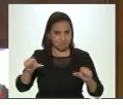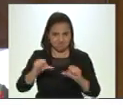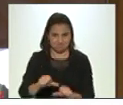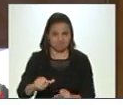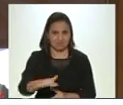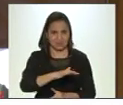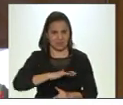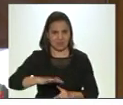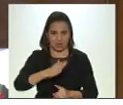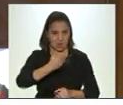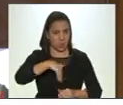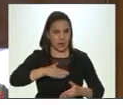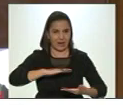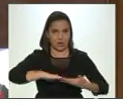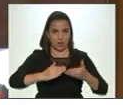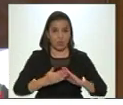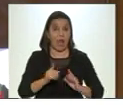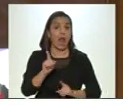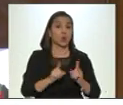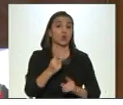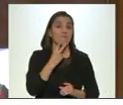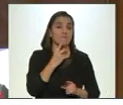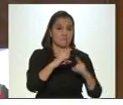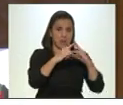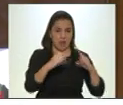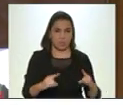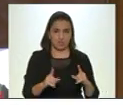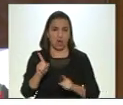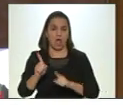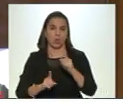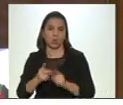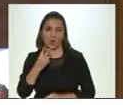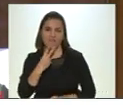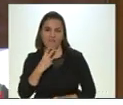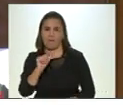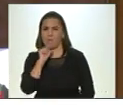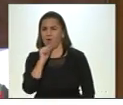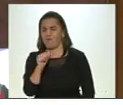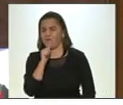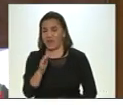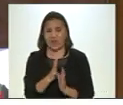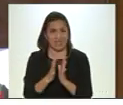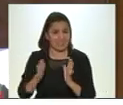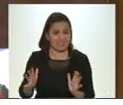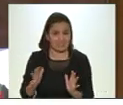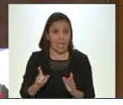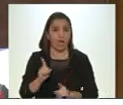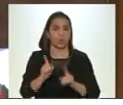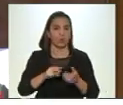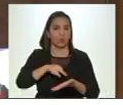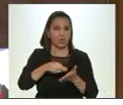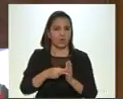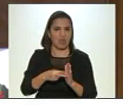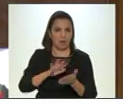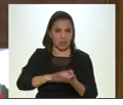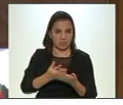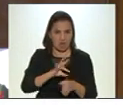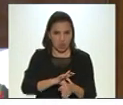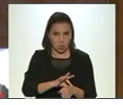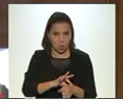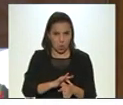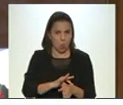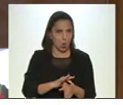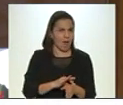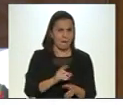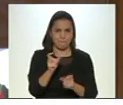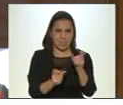comunidades. Algunos en campamento, algunos en pobreza extrema, algunos con problemas de salud, gente haciendo rifas, bingos